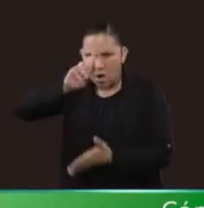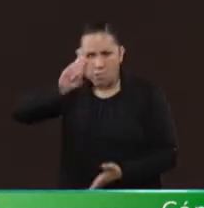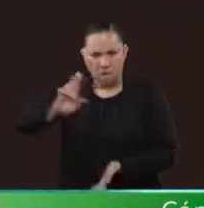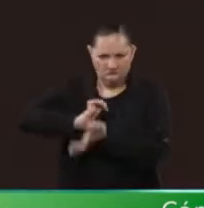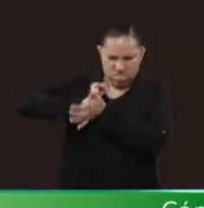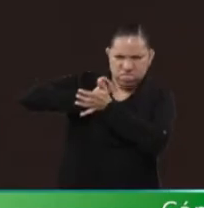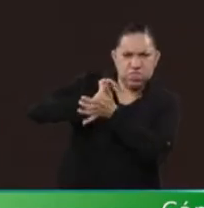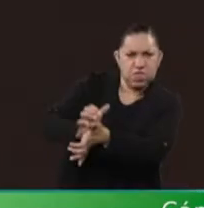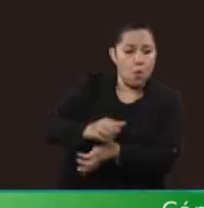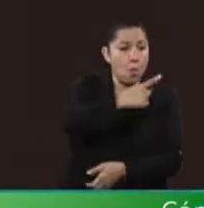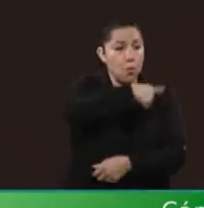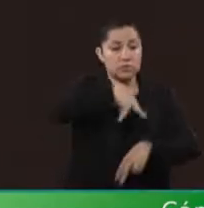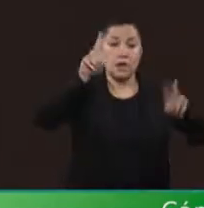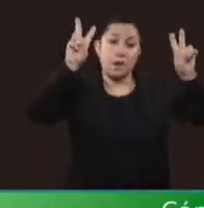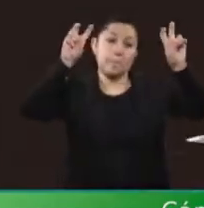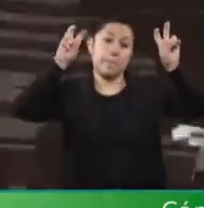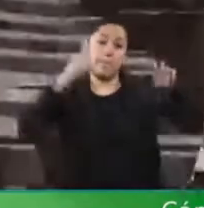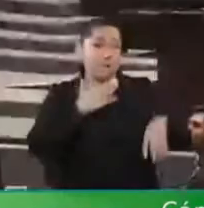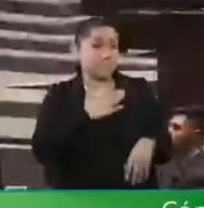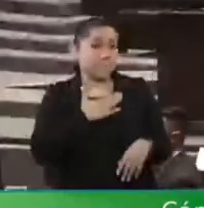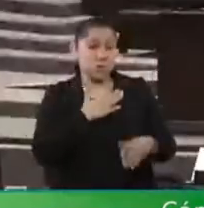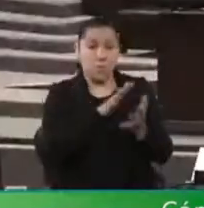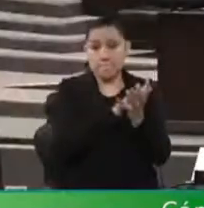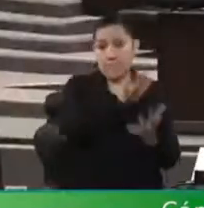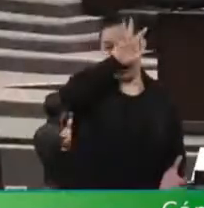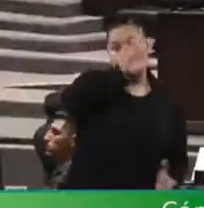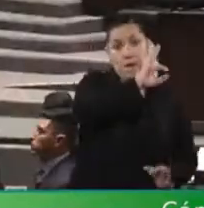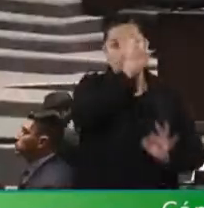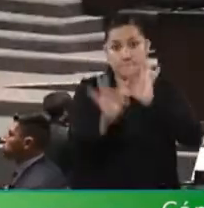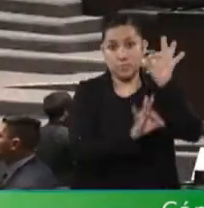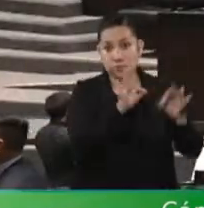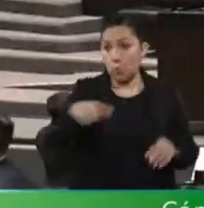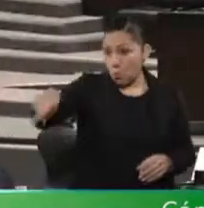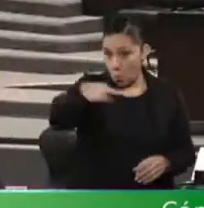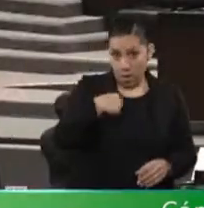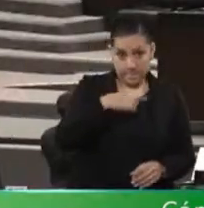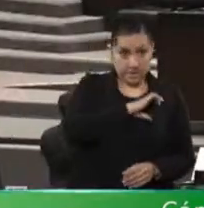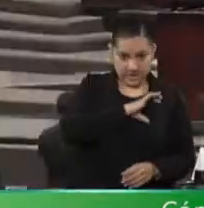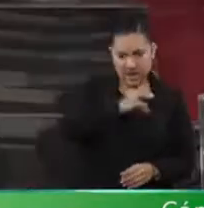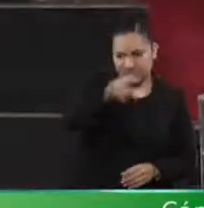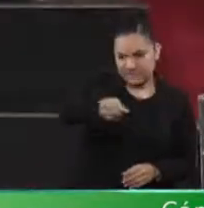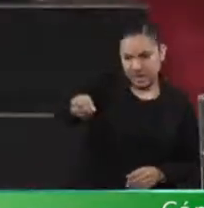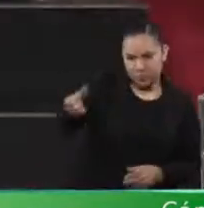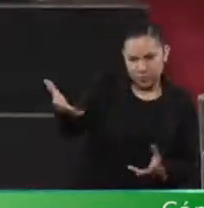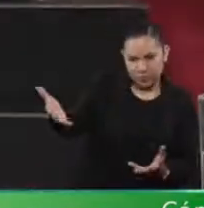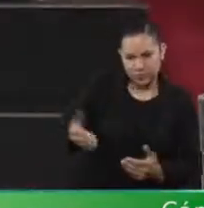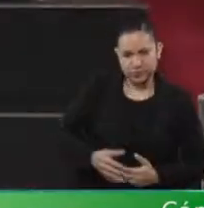tienen. Saludos a mis fans. En el consulte la Secretaría de la Asamblea.